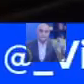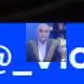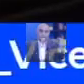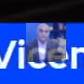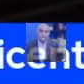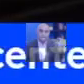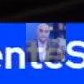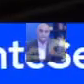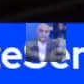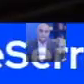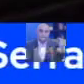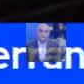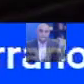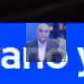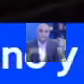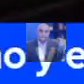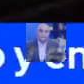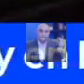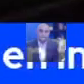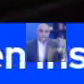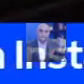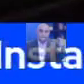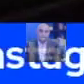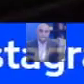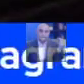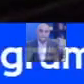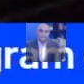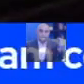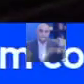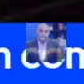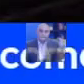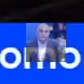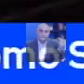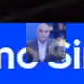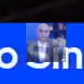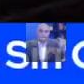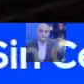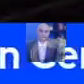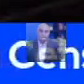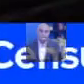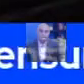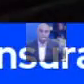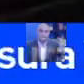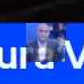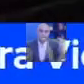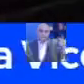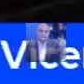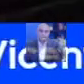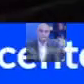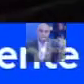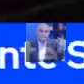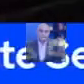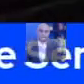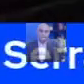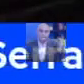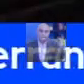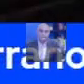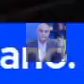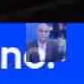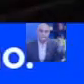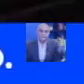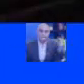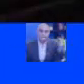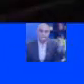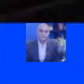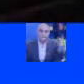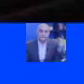cambio. Hay gente que tolera muy mal los cambios y esto pasó, insisto, en